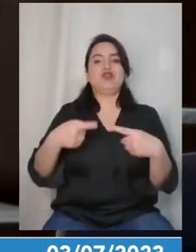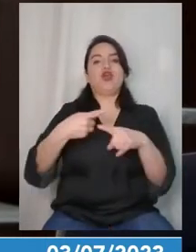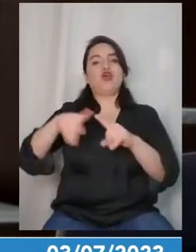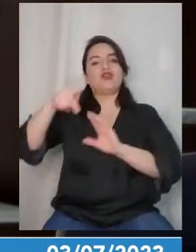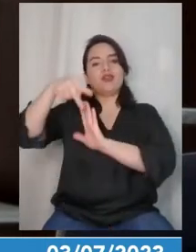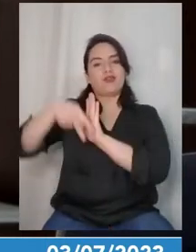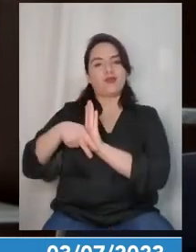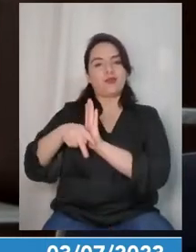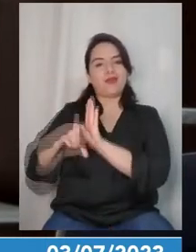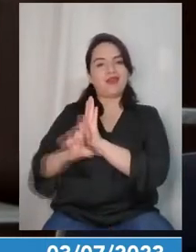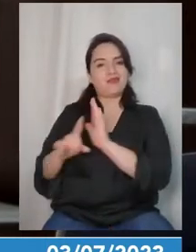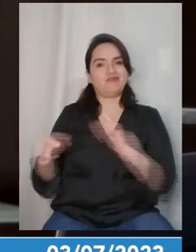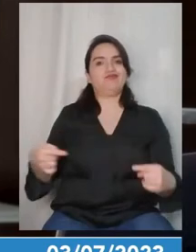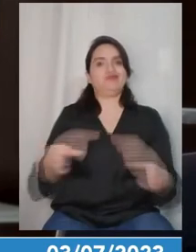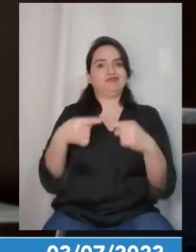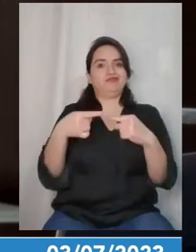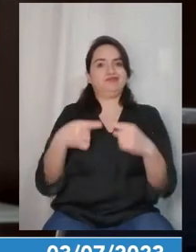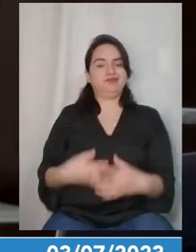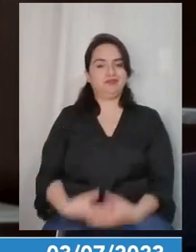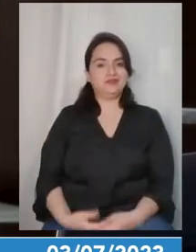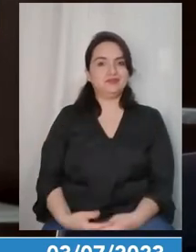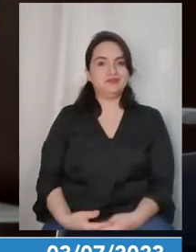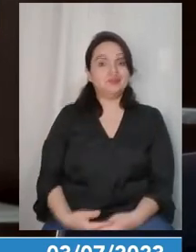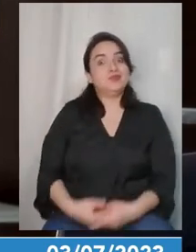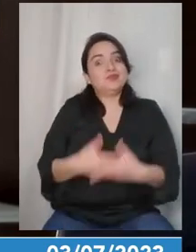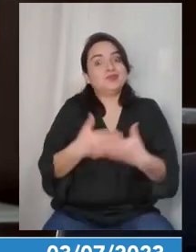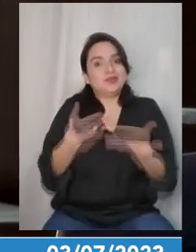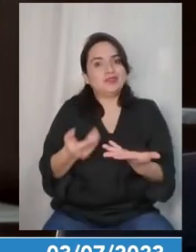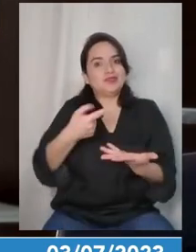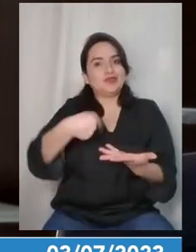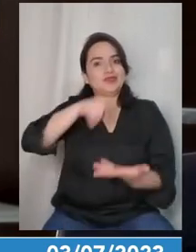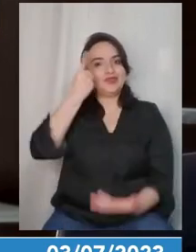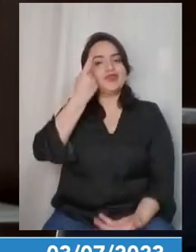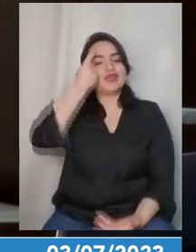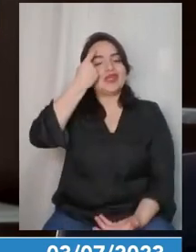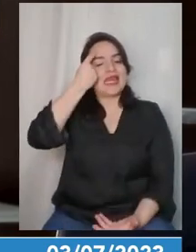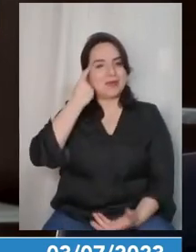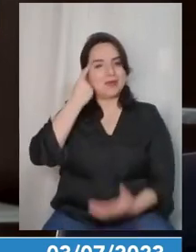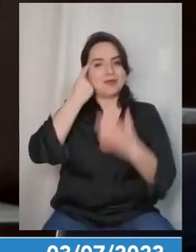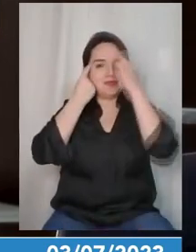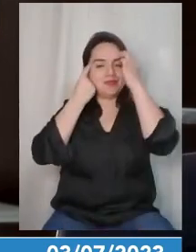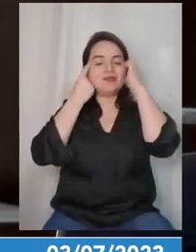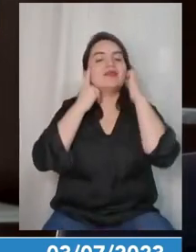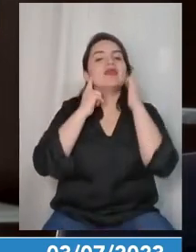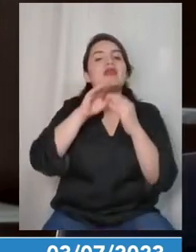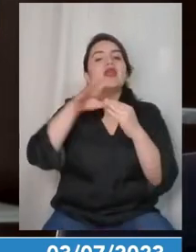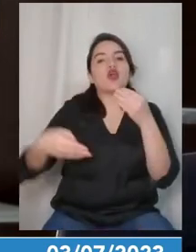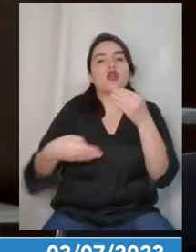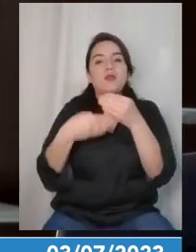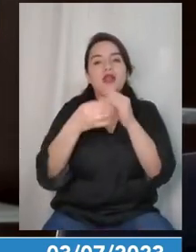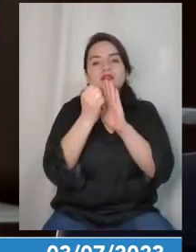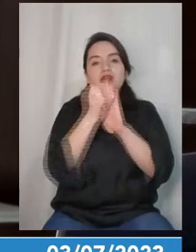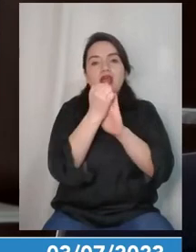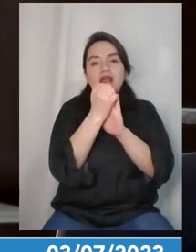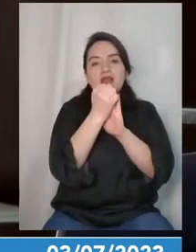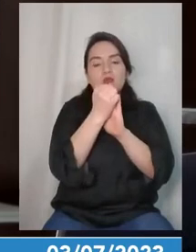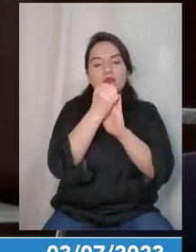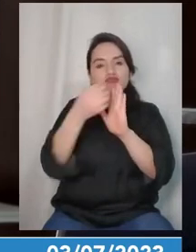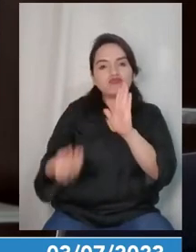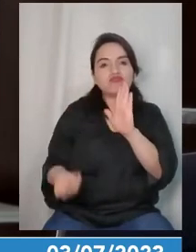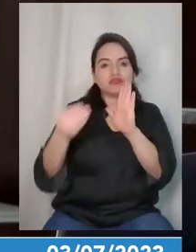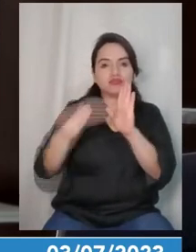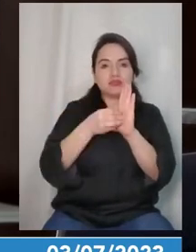legislación. Por lo mismo, creemos que la incorporación de este artículo puede ser